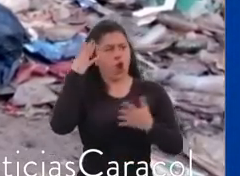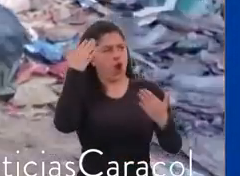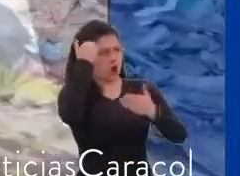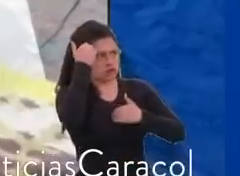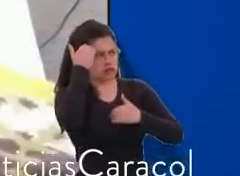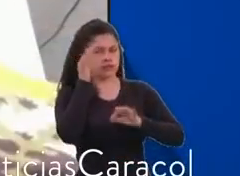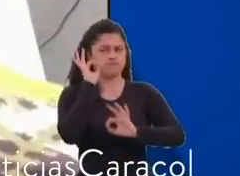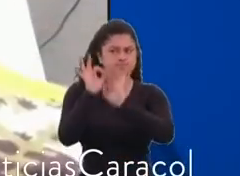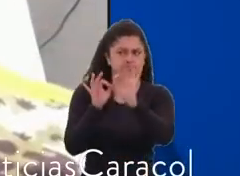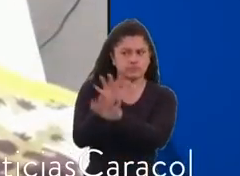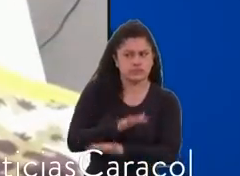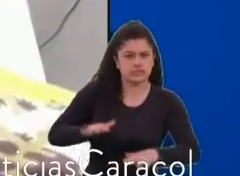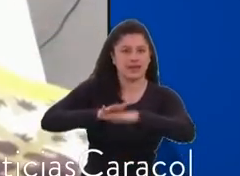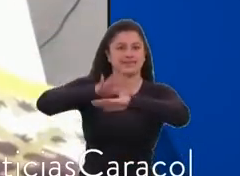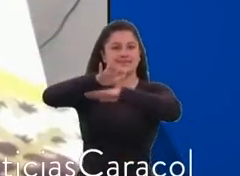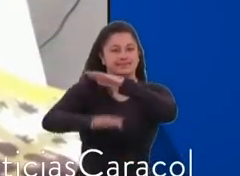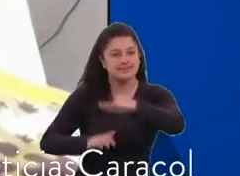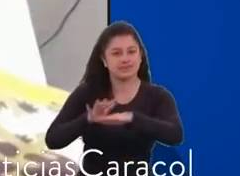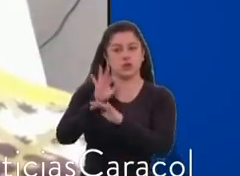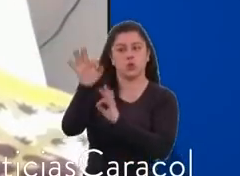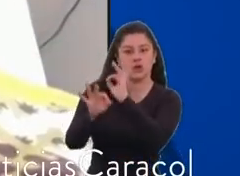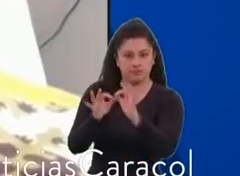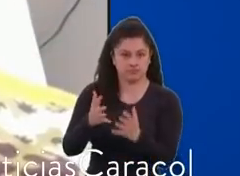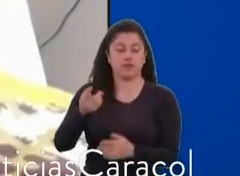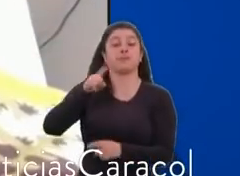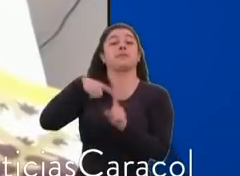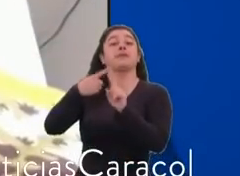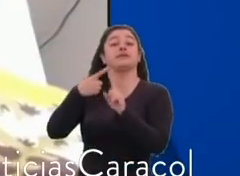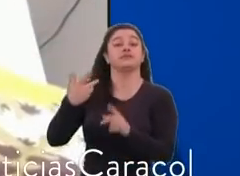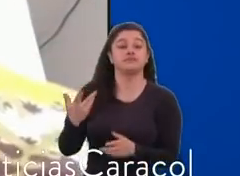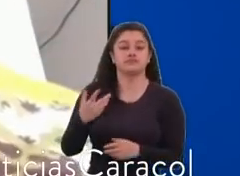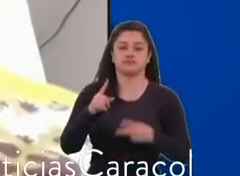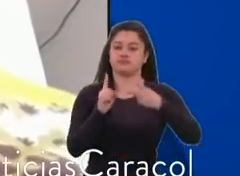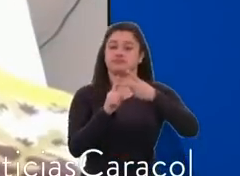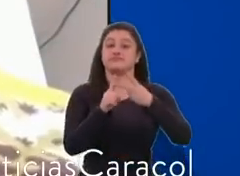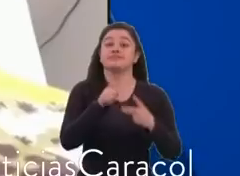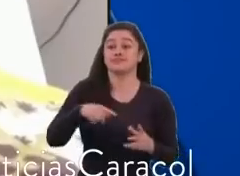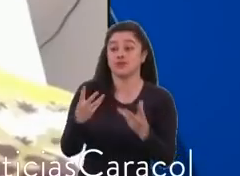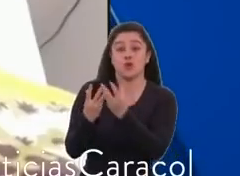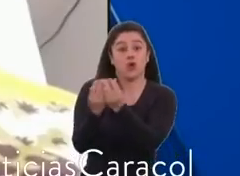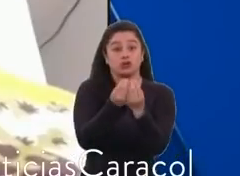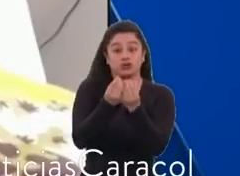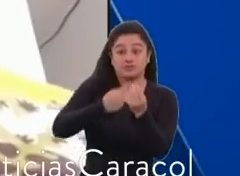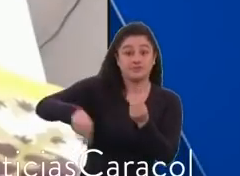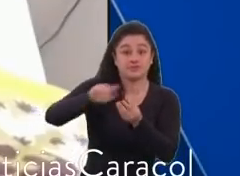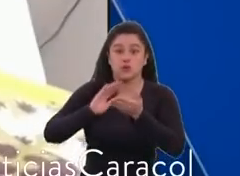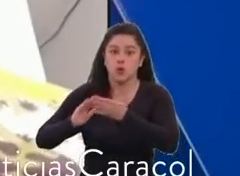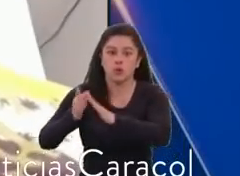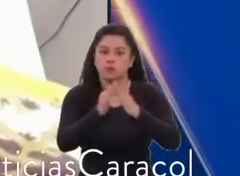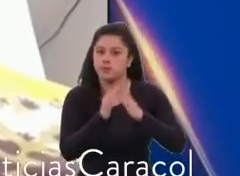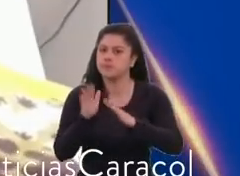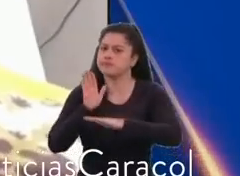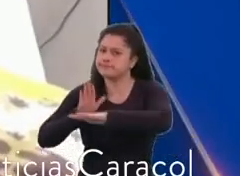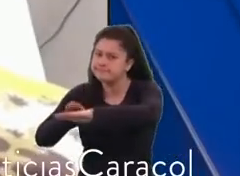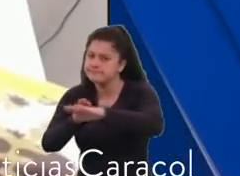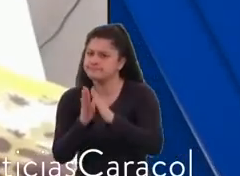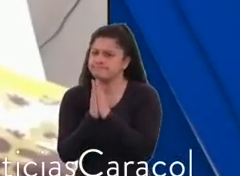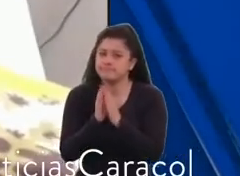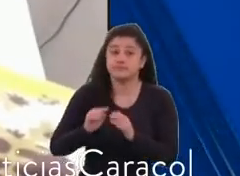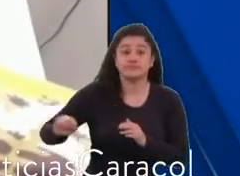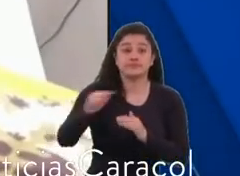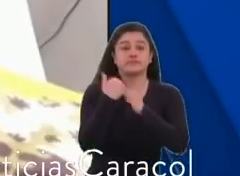un acompañamiento al Consejo Comunitario como máxima autoridad del territorio colectivo de comunidades negras, que es el que hoy se